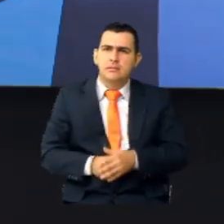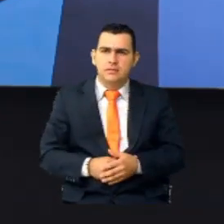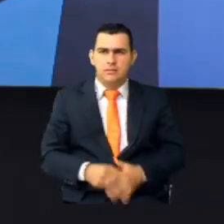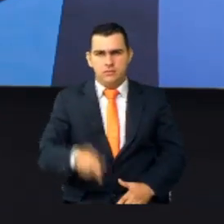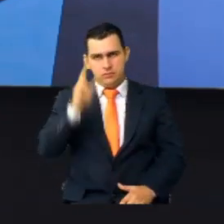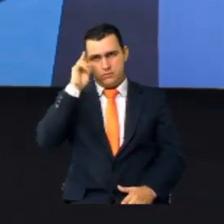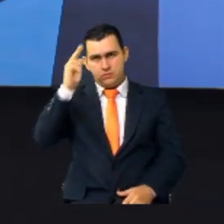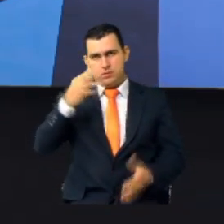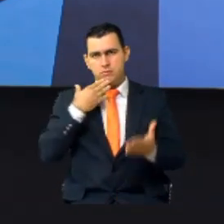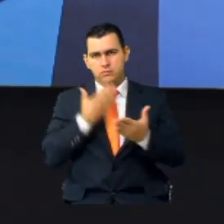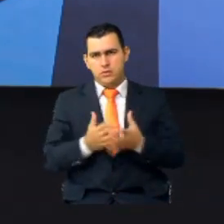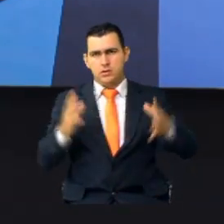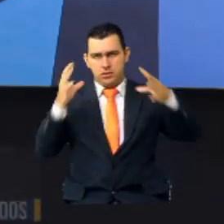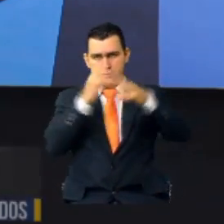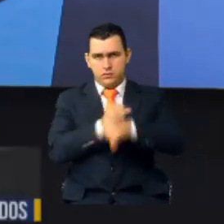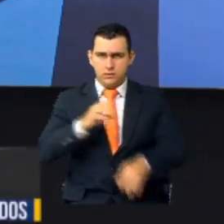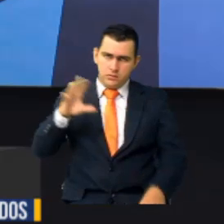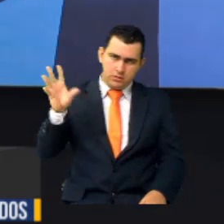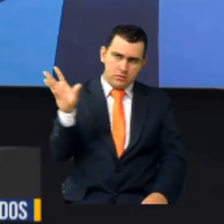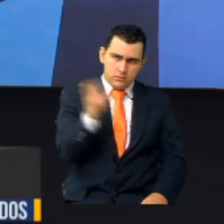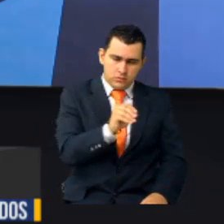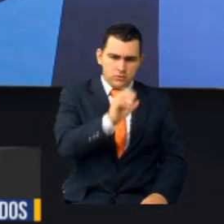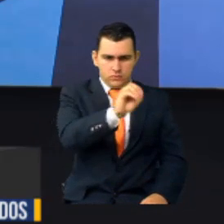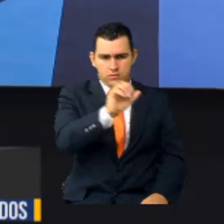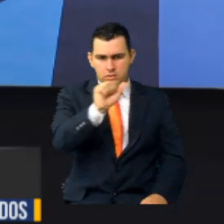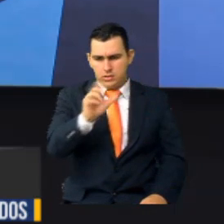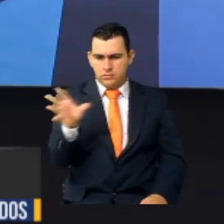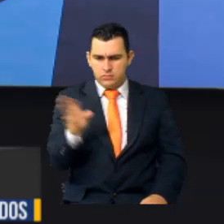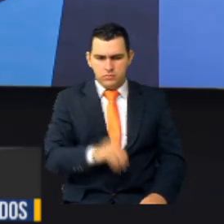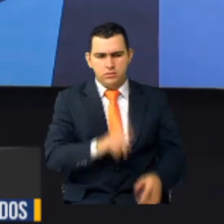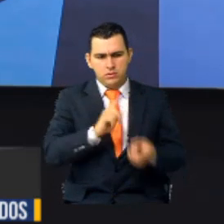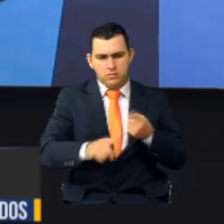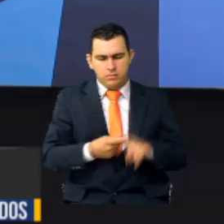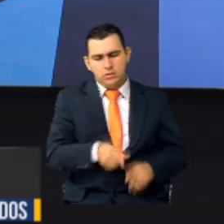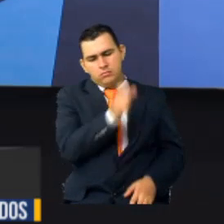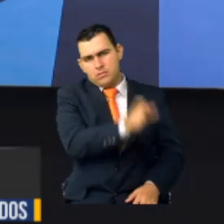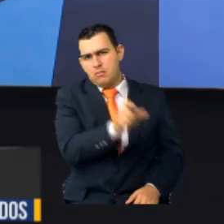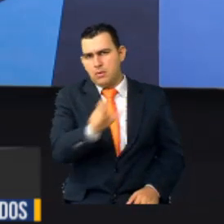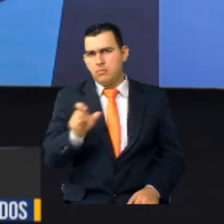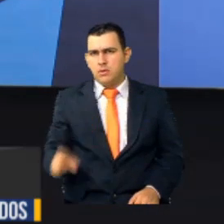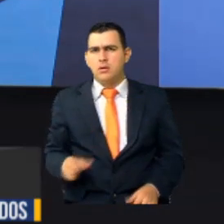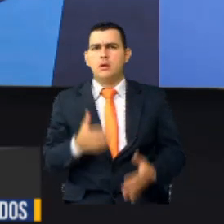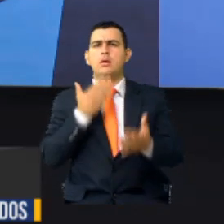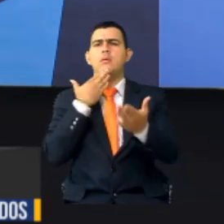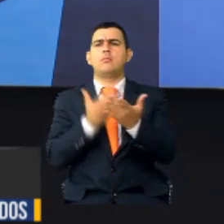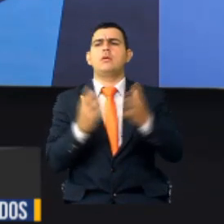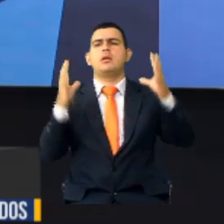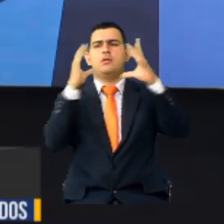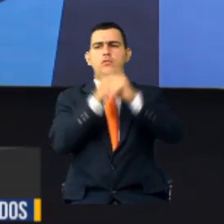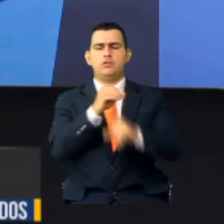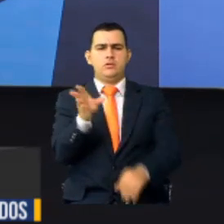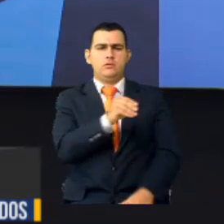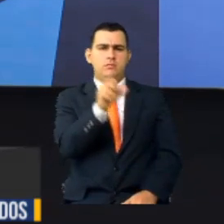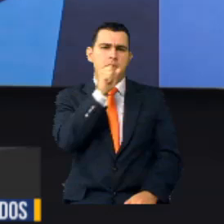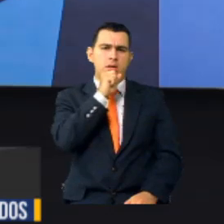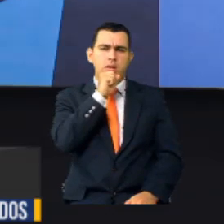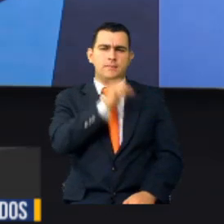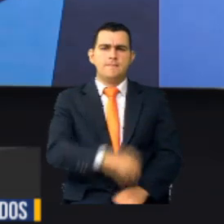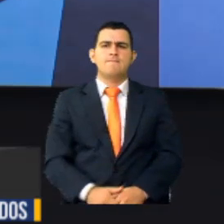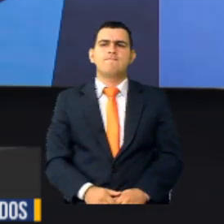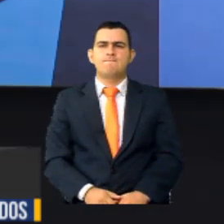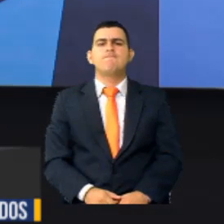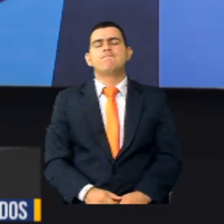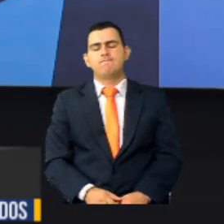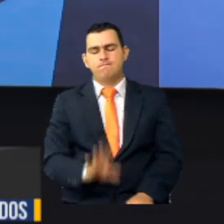noches, Yanir, buenas noches a todos los periodistas, buenas noches aquí a los amigos candidatos, muy buenas noches a todos los barranqueños. Bueno, esa